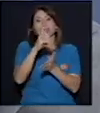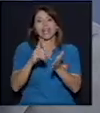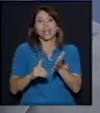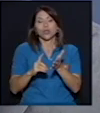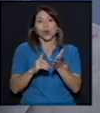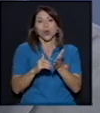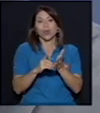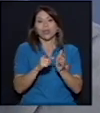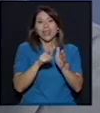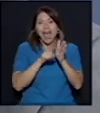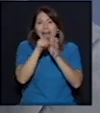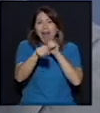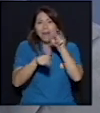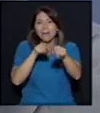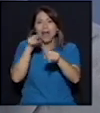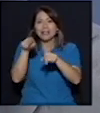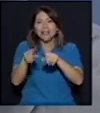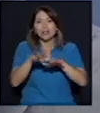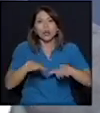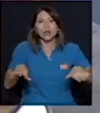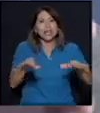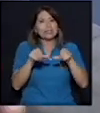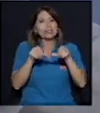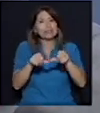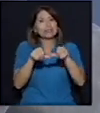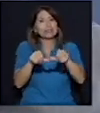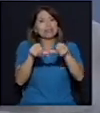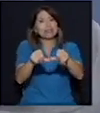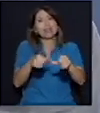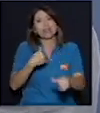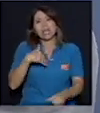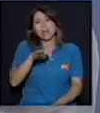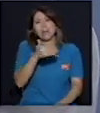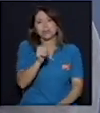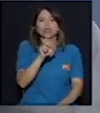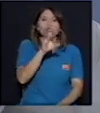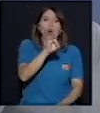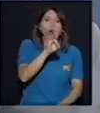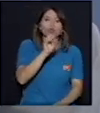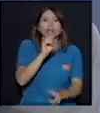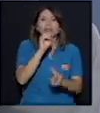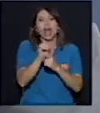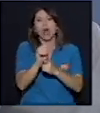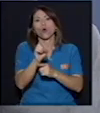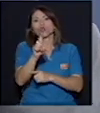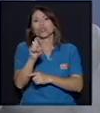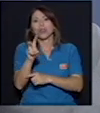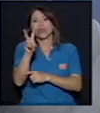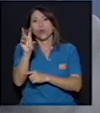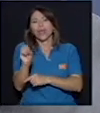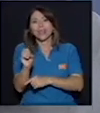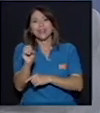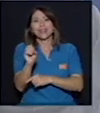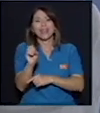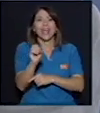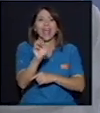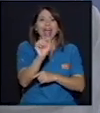siguen produciendo armas, llegando a tener entre 80 y 120 armas nucleares cada uno, ahí varían